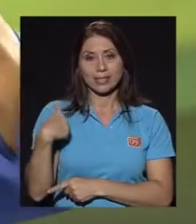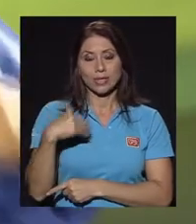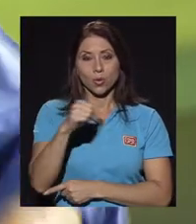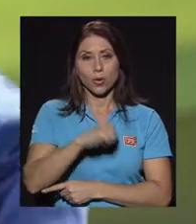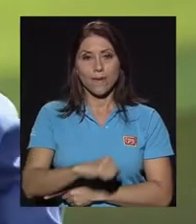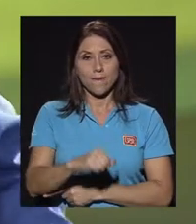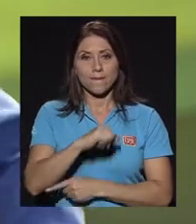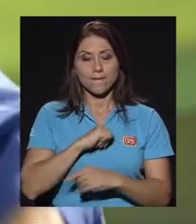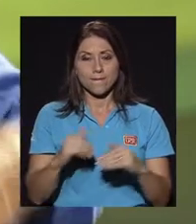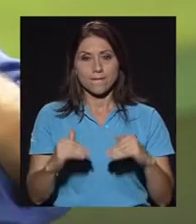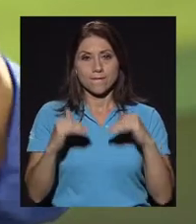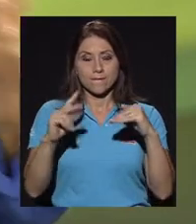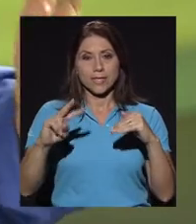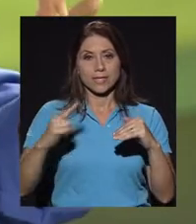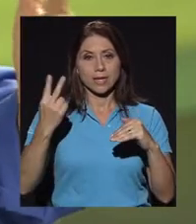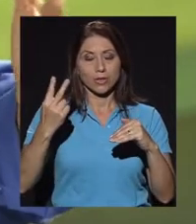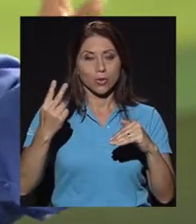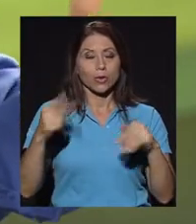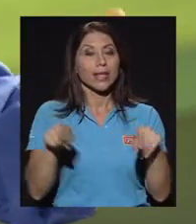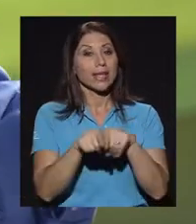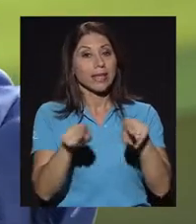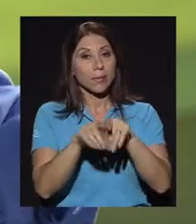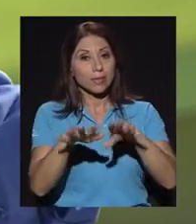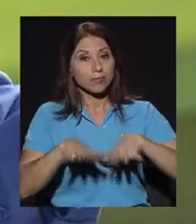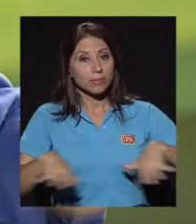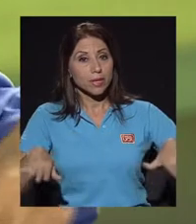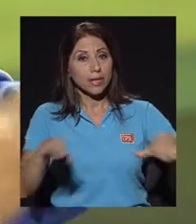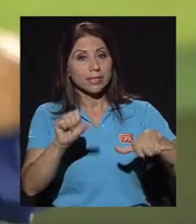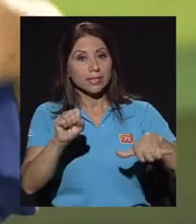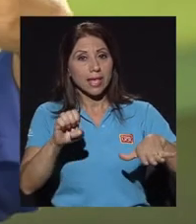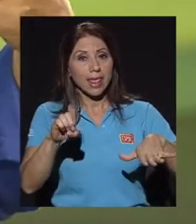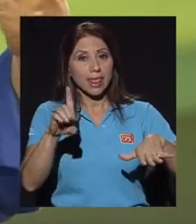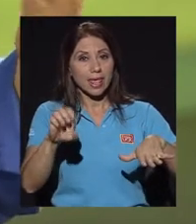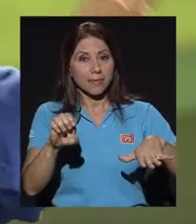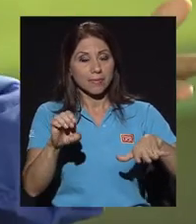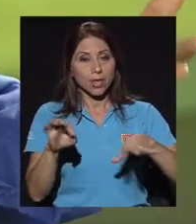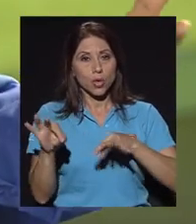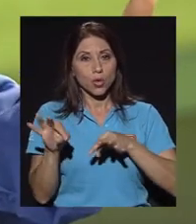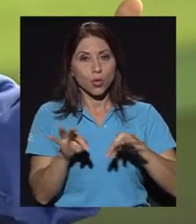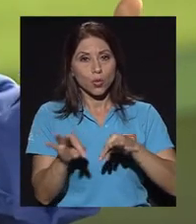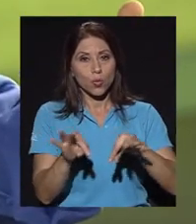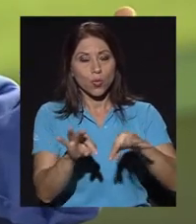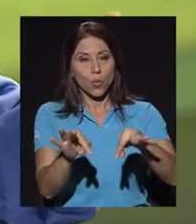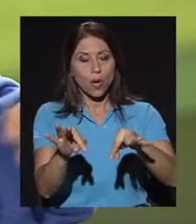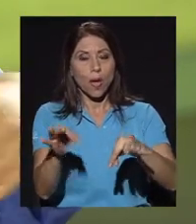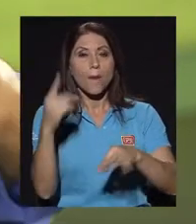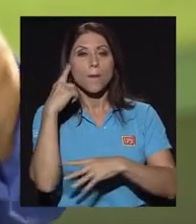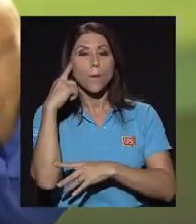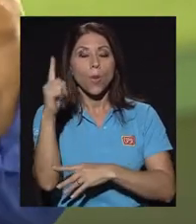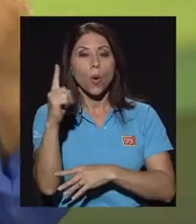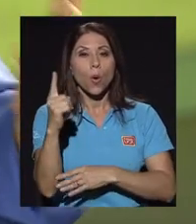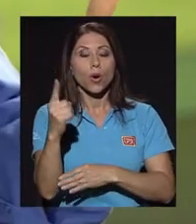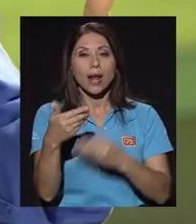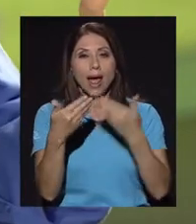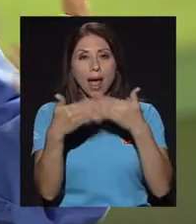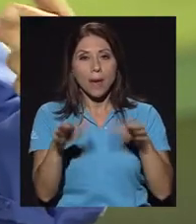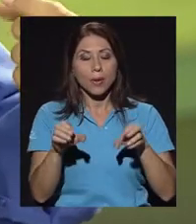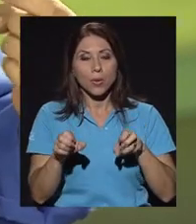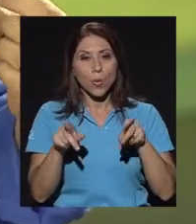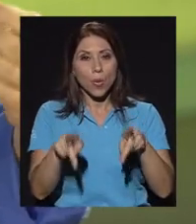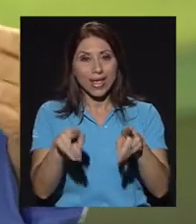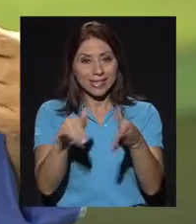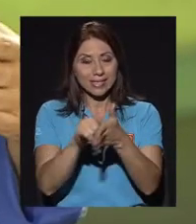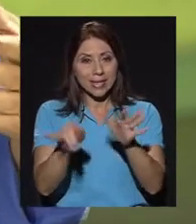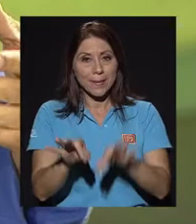señor vicerrector y a la sede de la universidad por facilitar este